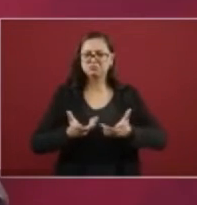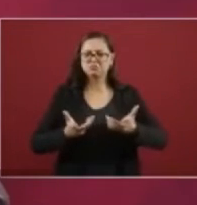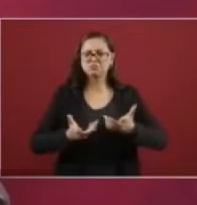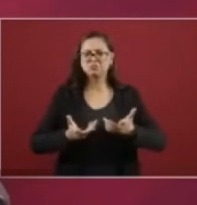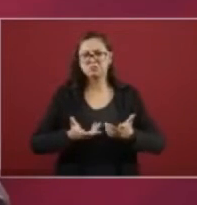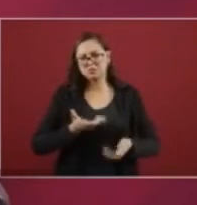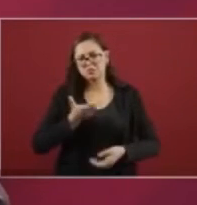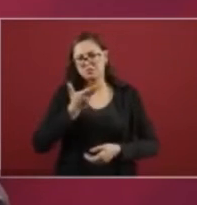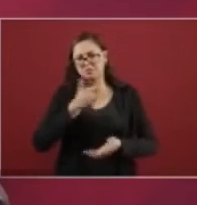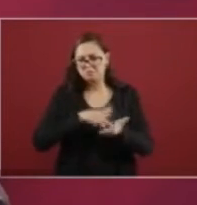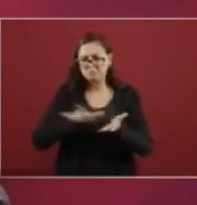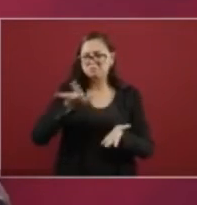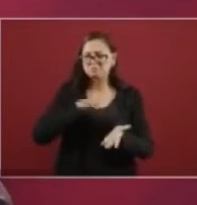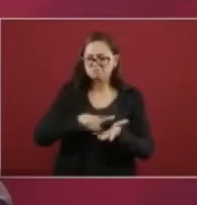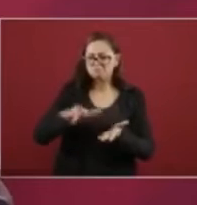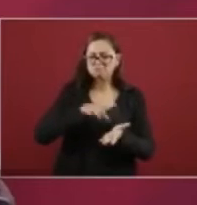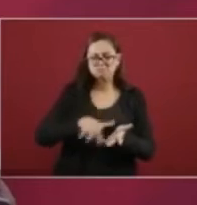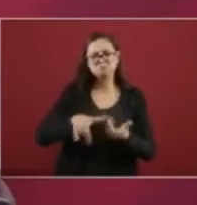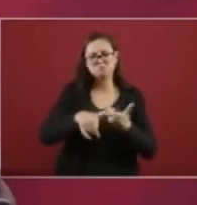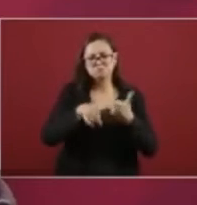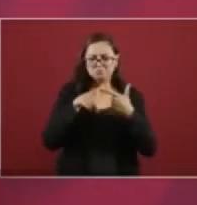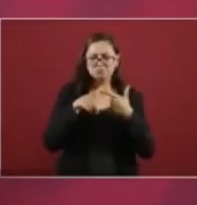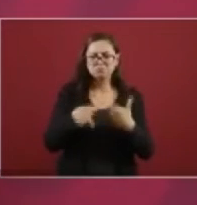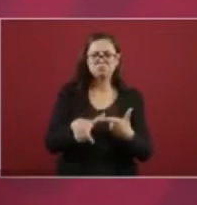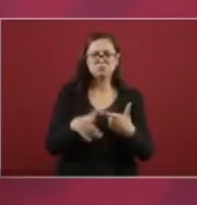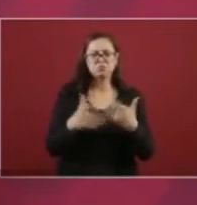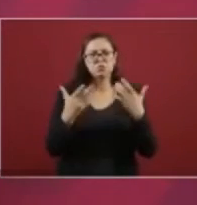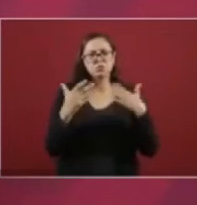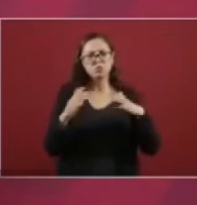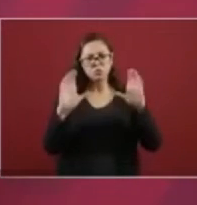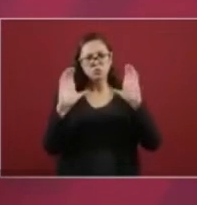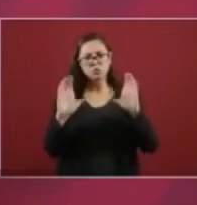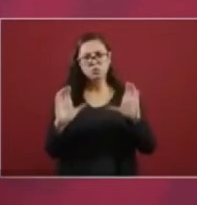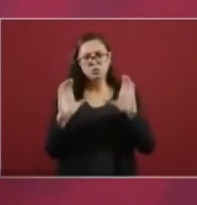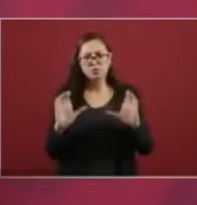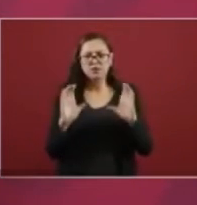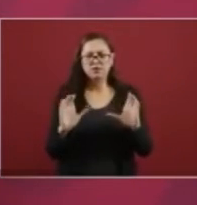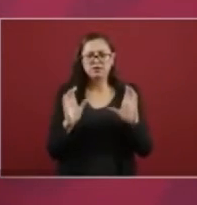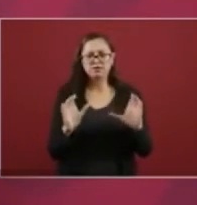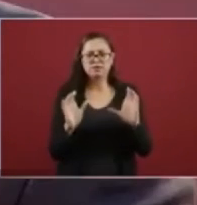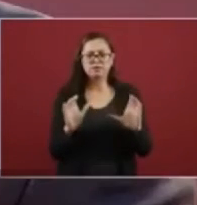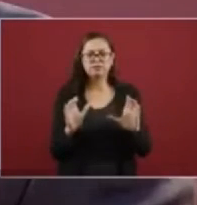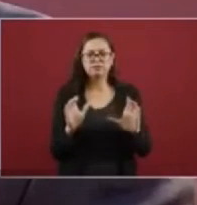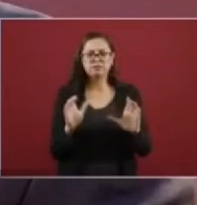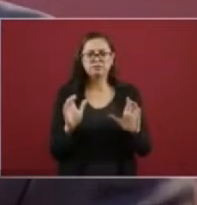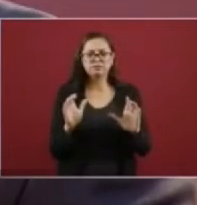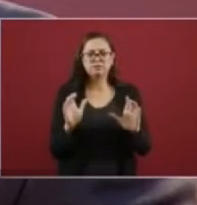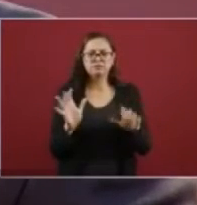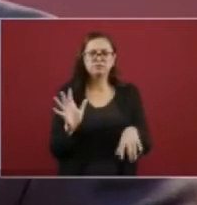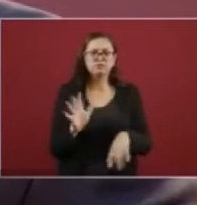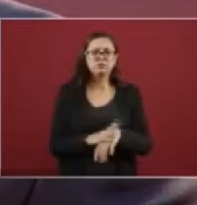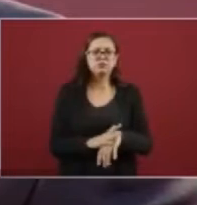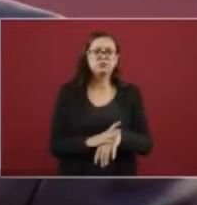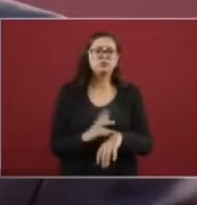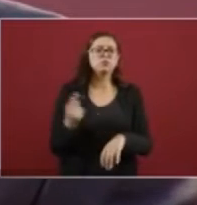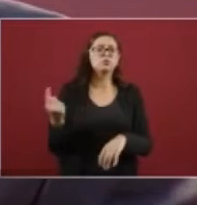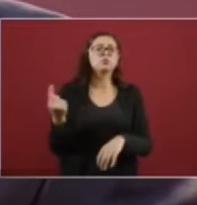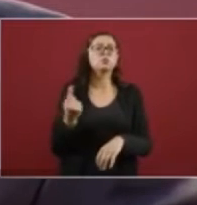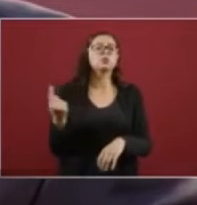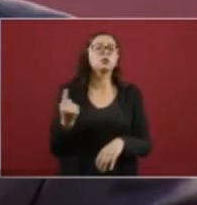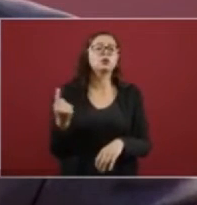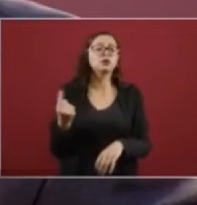El presidente Andrés Manuel López Obrador se pronunció a favor de suspender la transmisión de sus conferencias matutinas en los estados que este